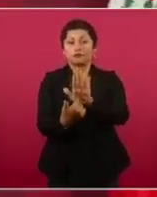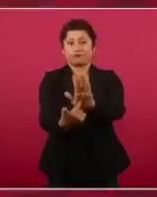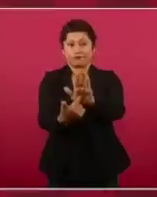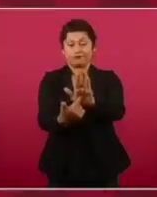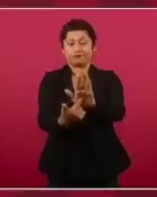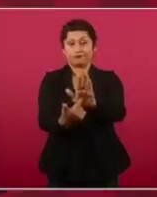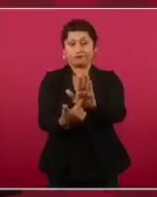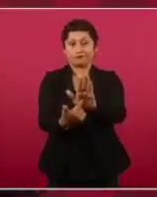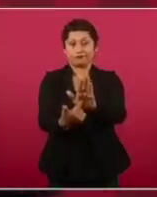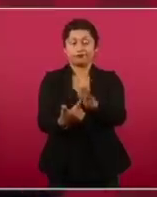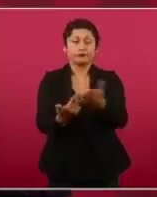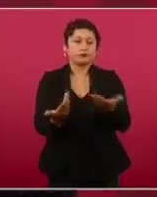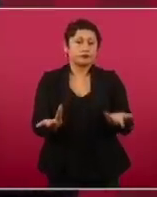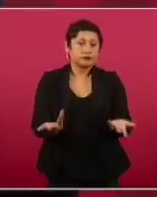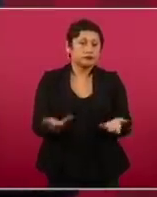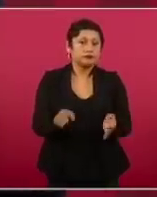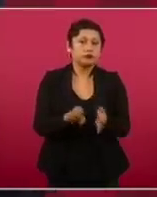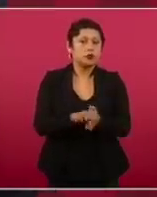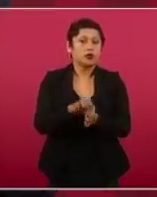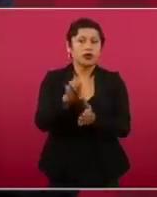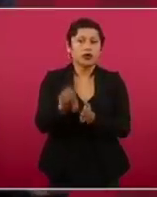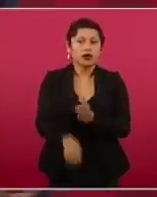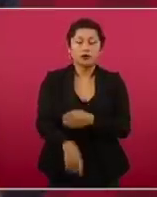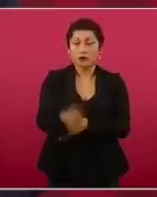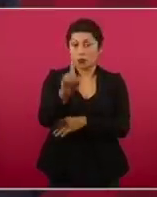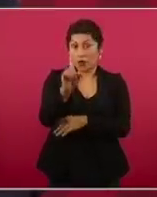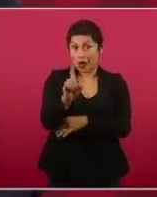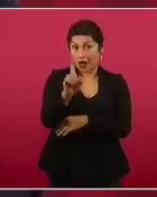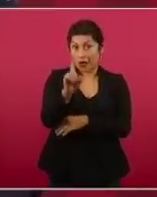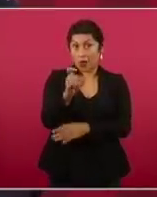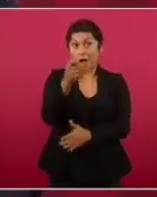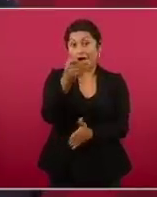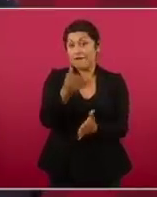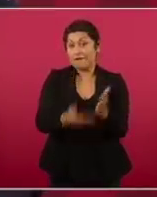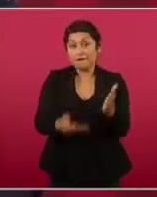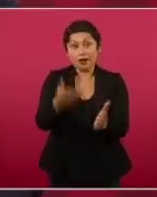El faltante de agua es de